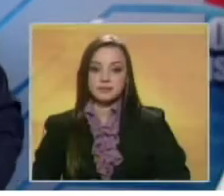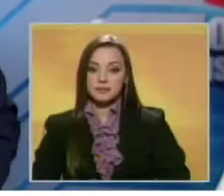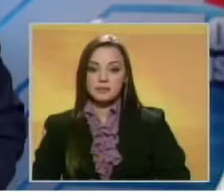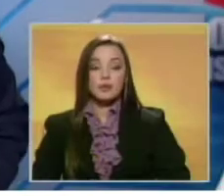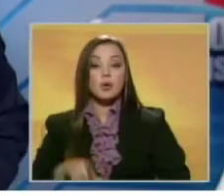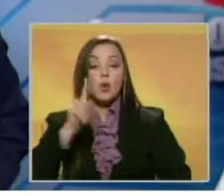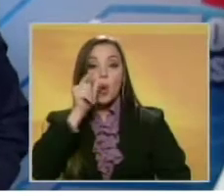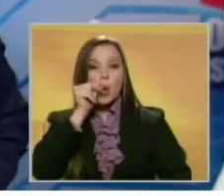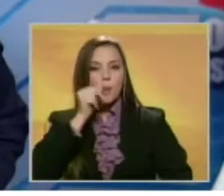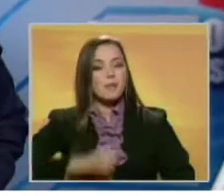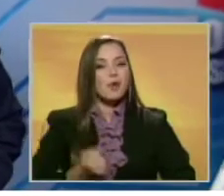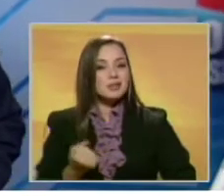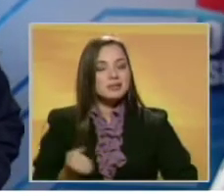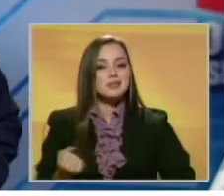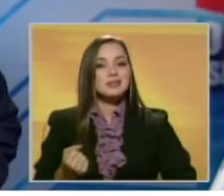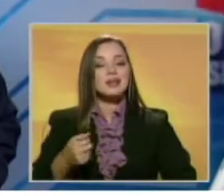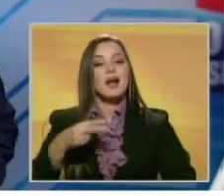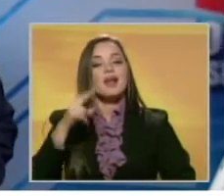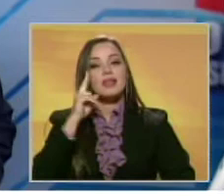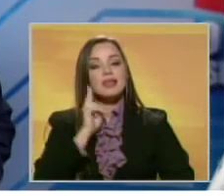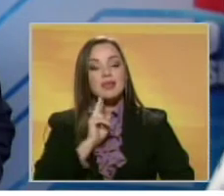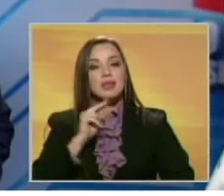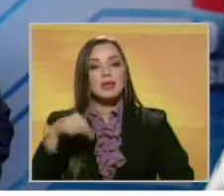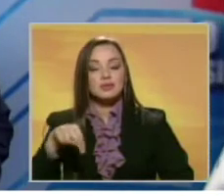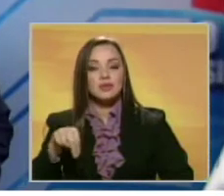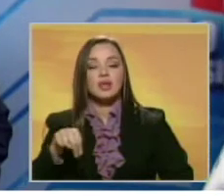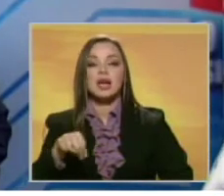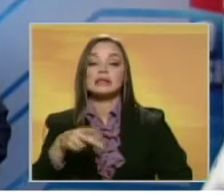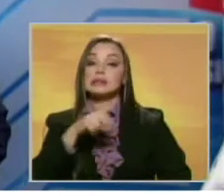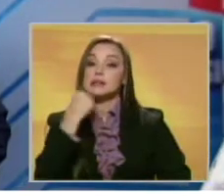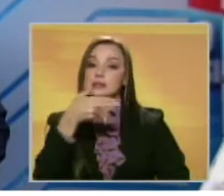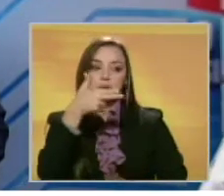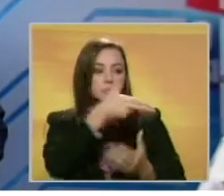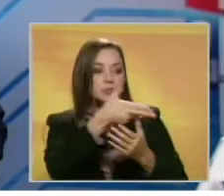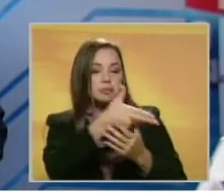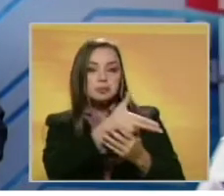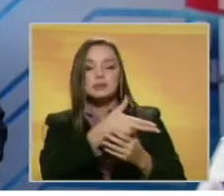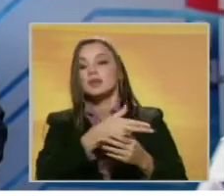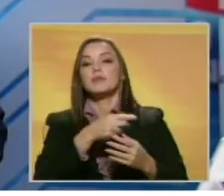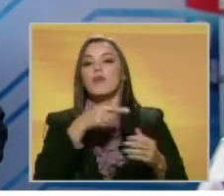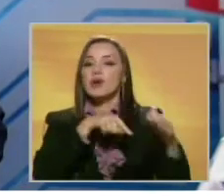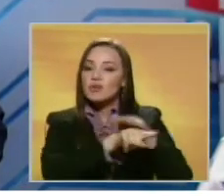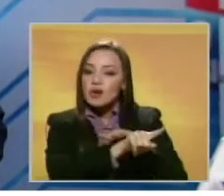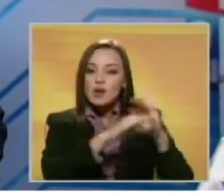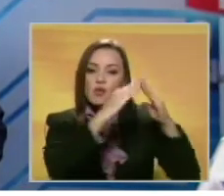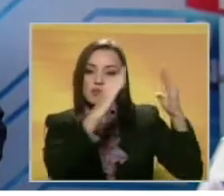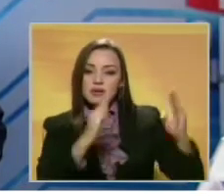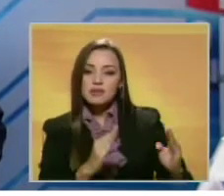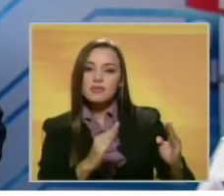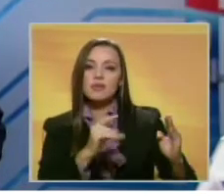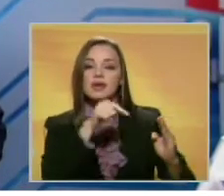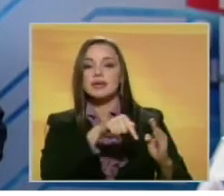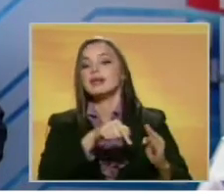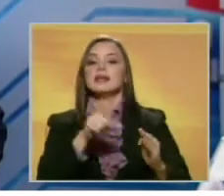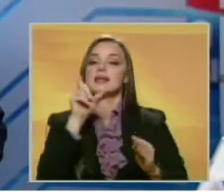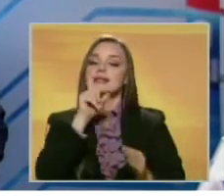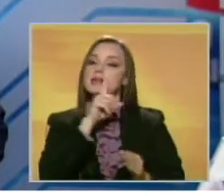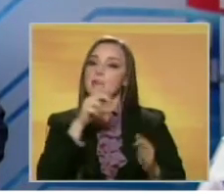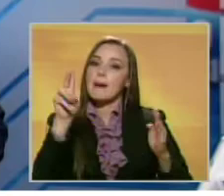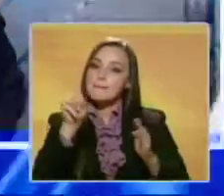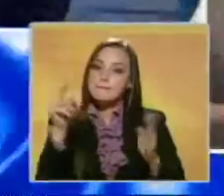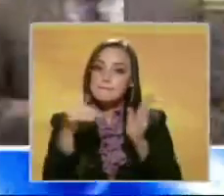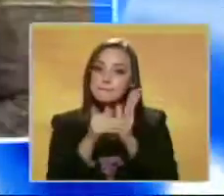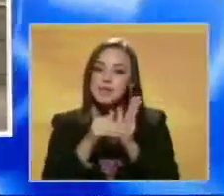Un oficial de la Policía Nacional Bolivariana fue asesinado en el refugio Mil Cerámicas de Ruiz Pineda, aquí en Caracas. Euclides Sotillo con el